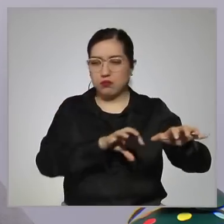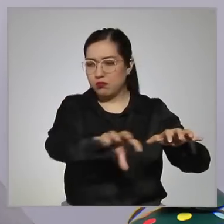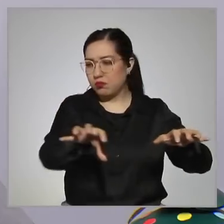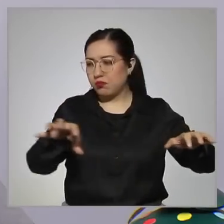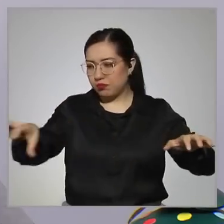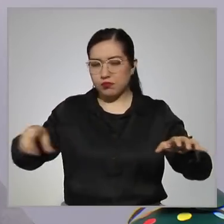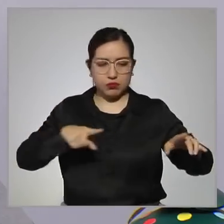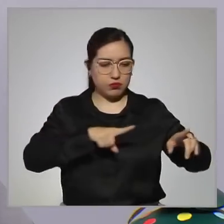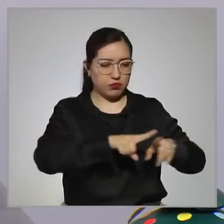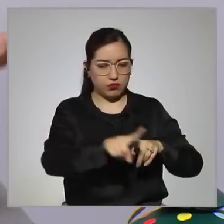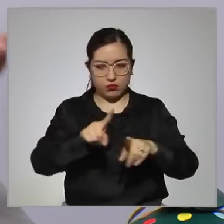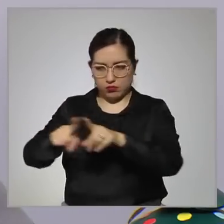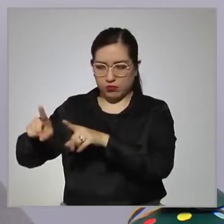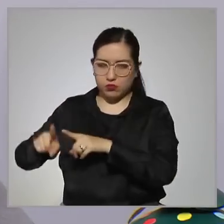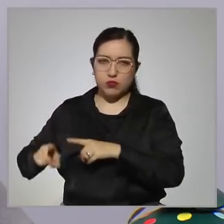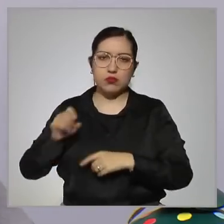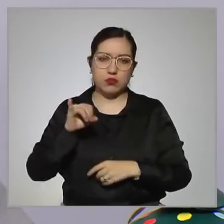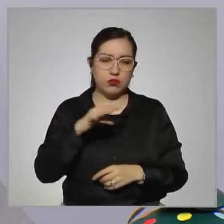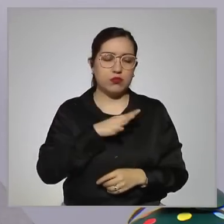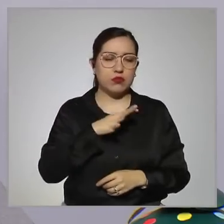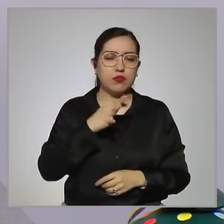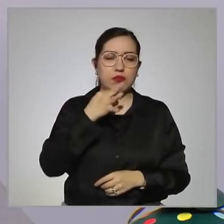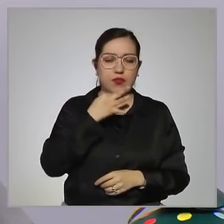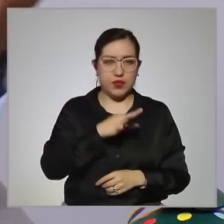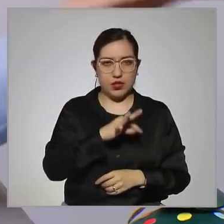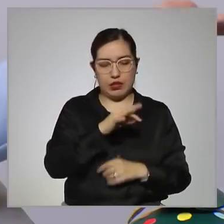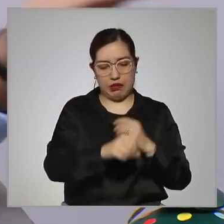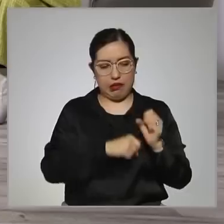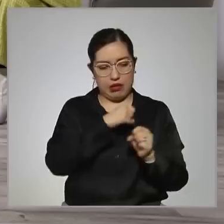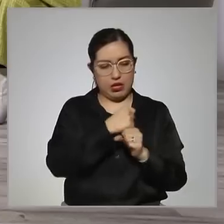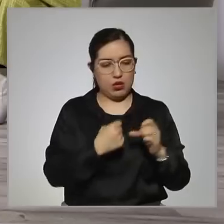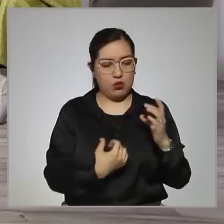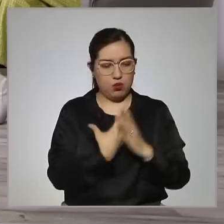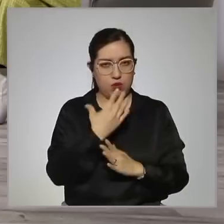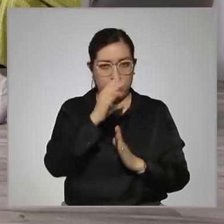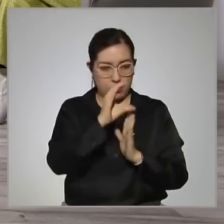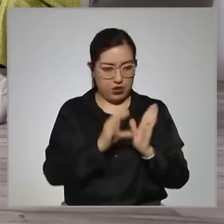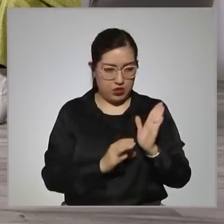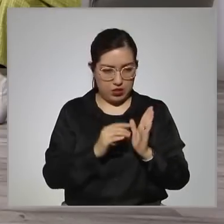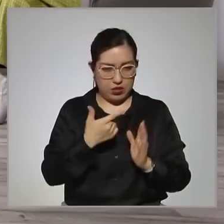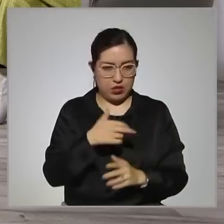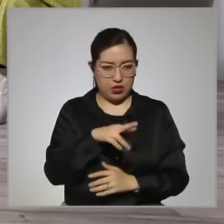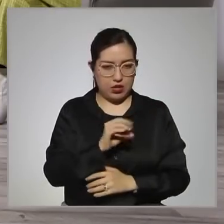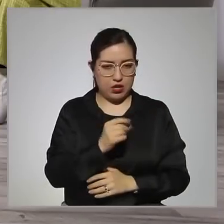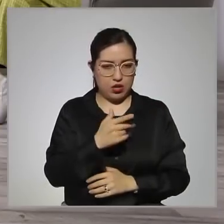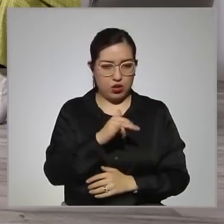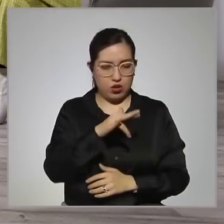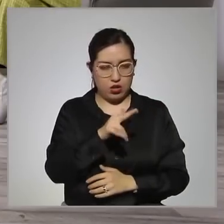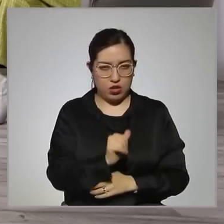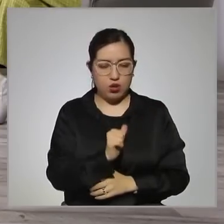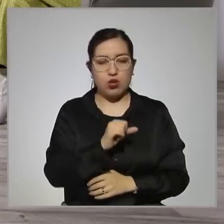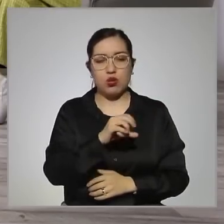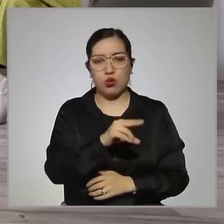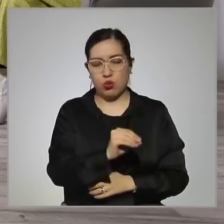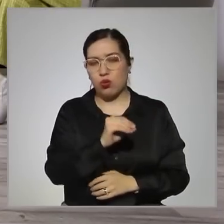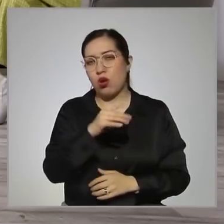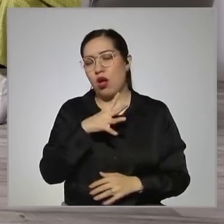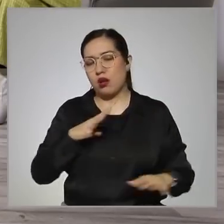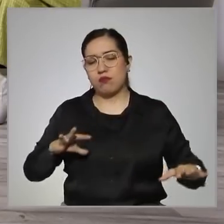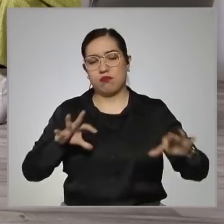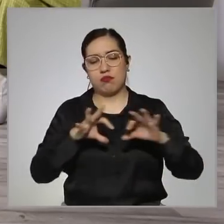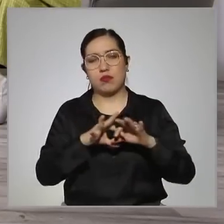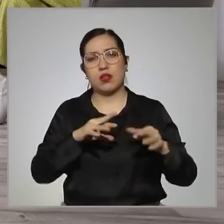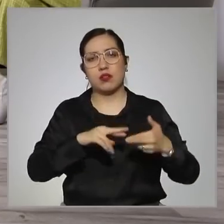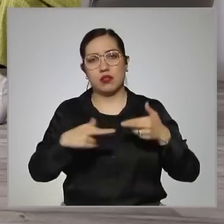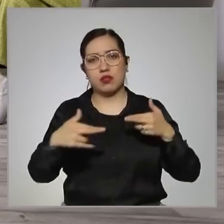sé, igual se festeja el Año Nuevo del calendario gregoriano, porque en efecto está vinculado con todos los elementos de la vida pública,